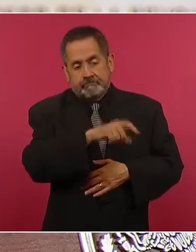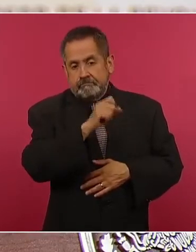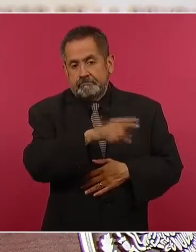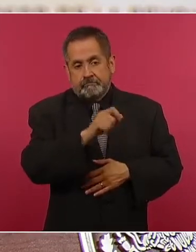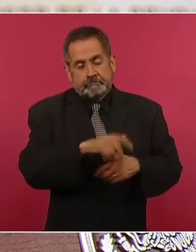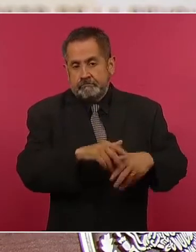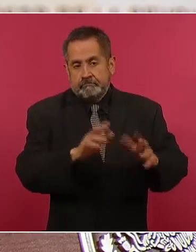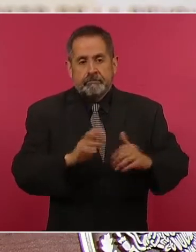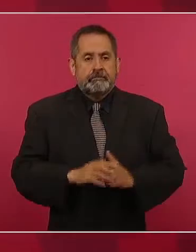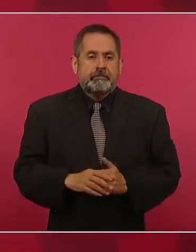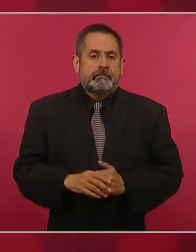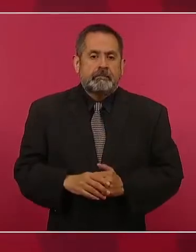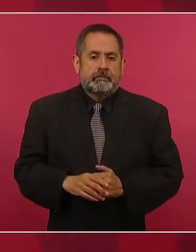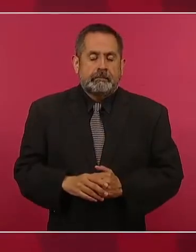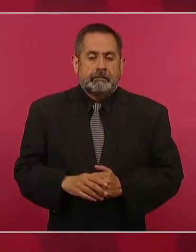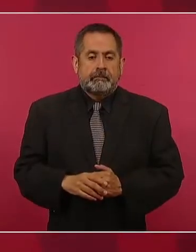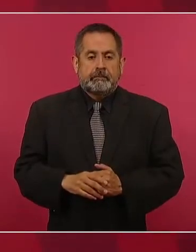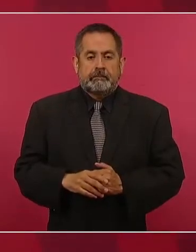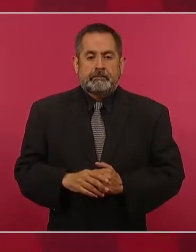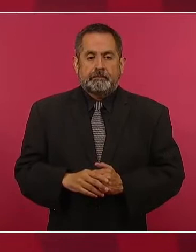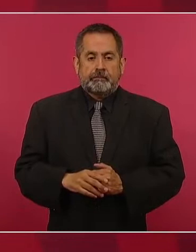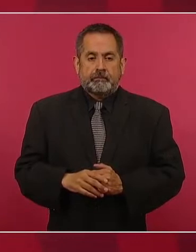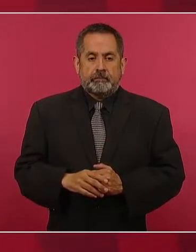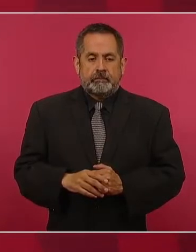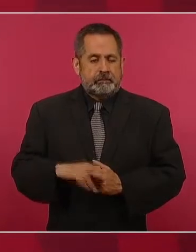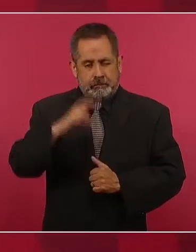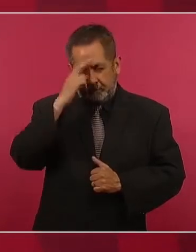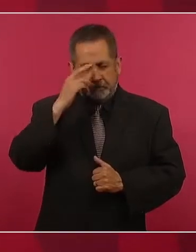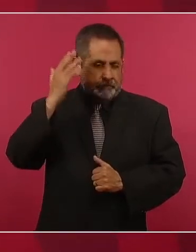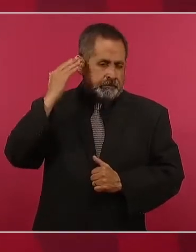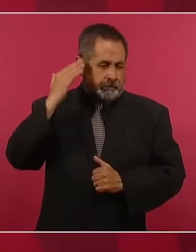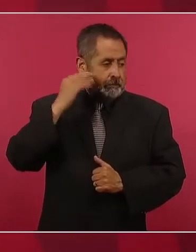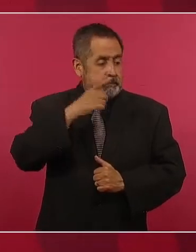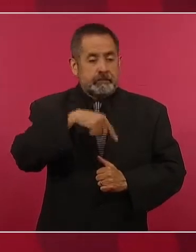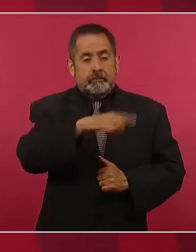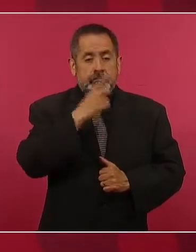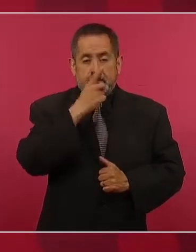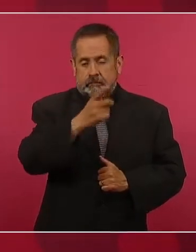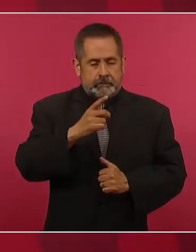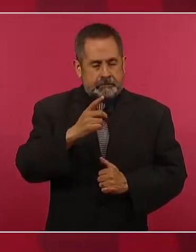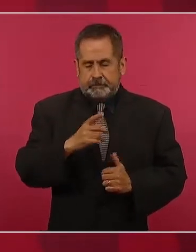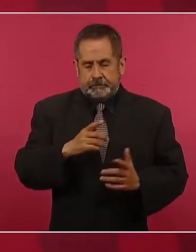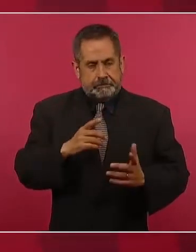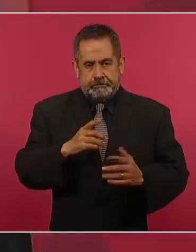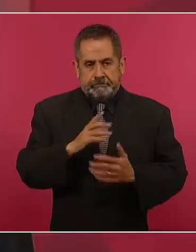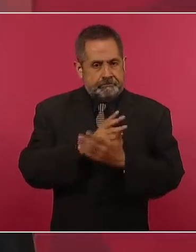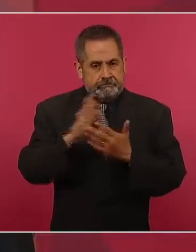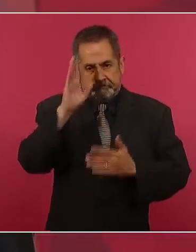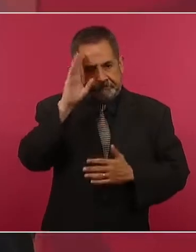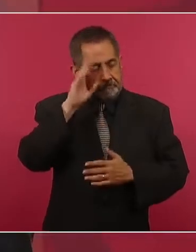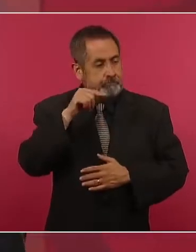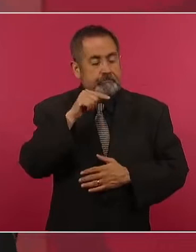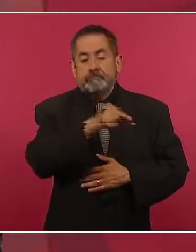Llegó a expresarse en extremo